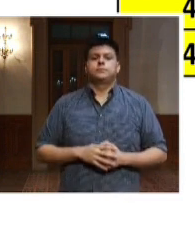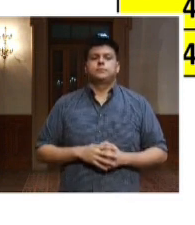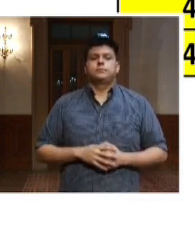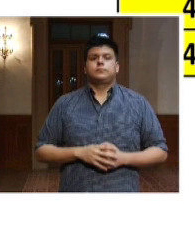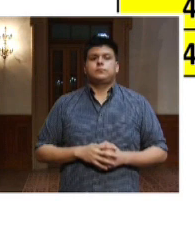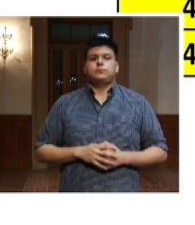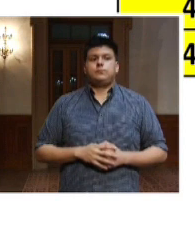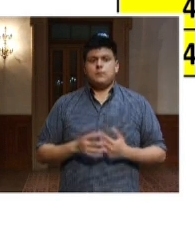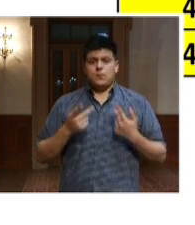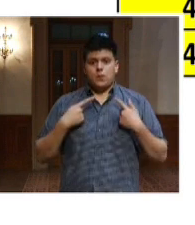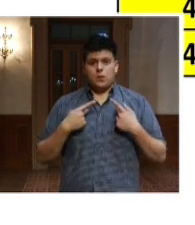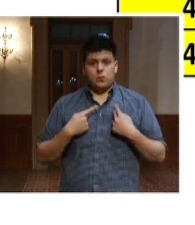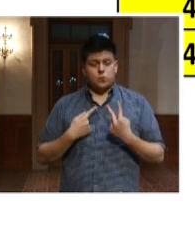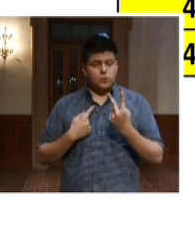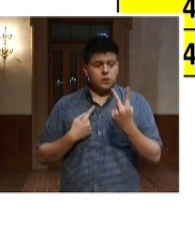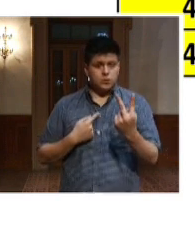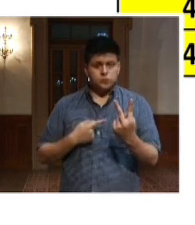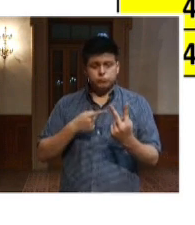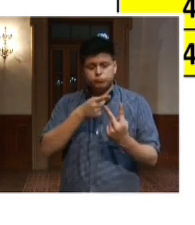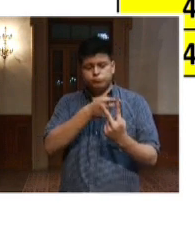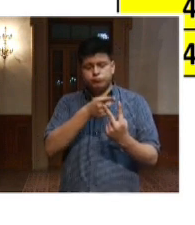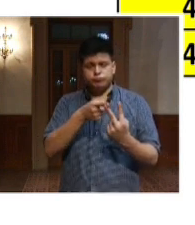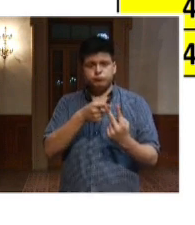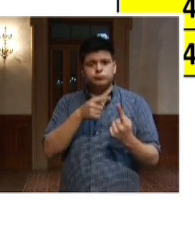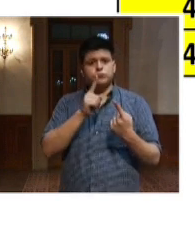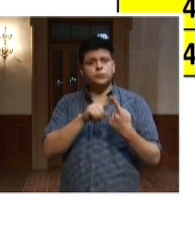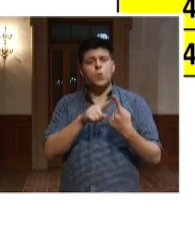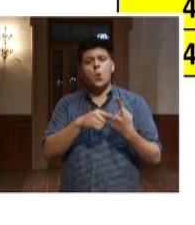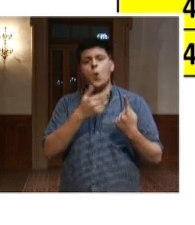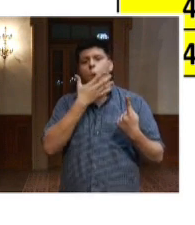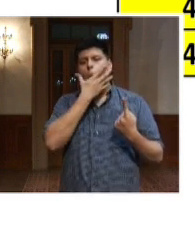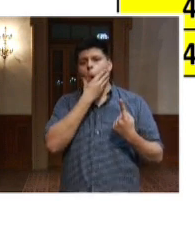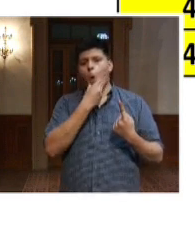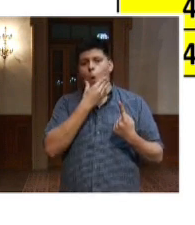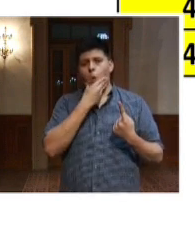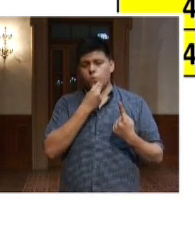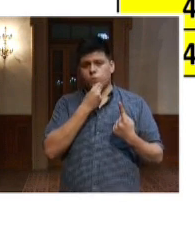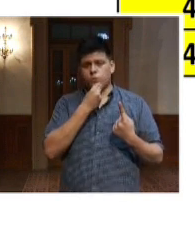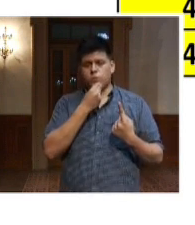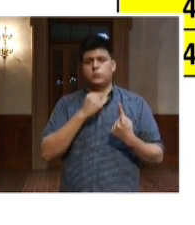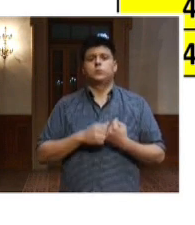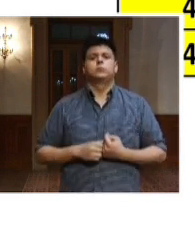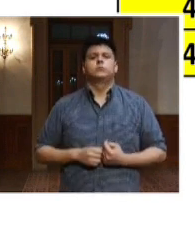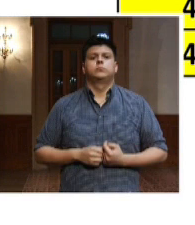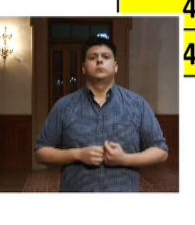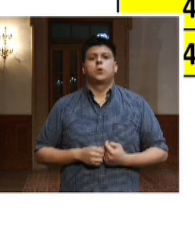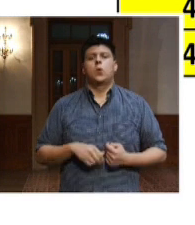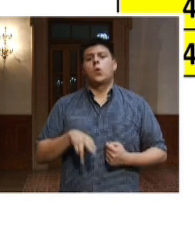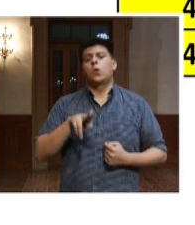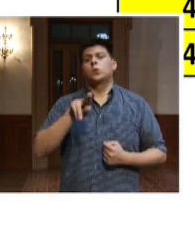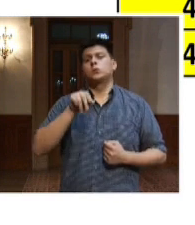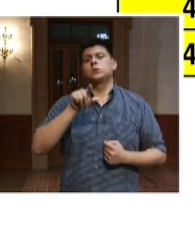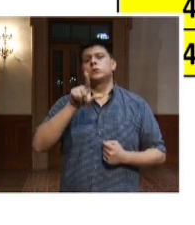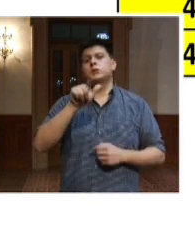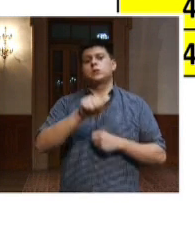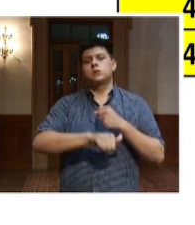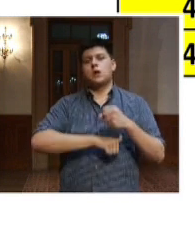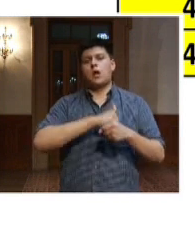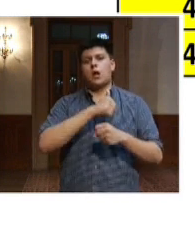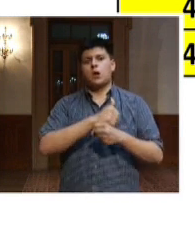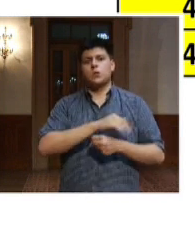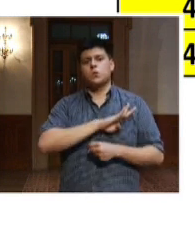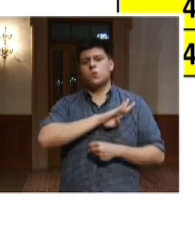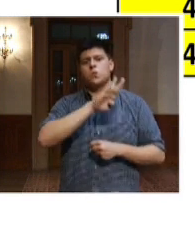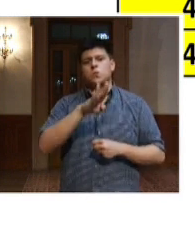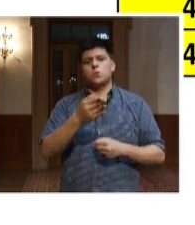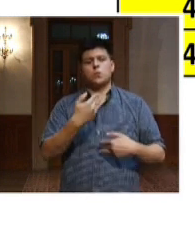Son dos pacientes. El primero es paciente del sexo masculino de 87 años de edad. Falleció